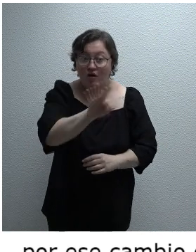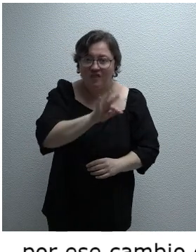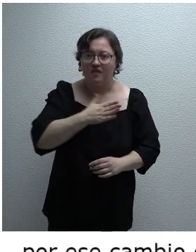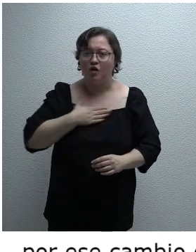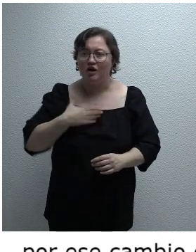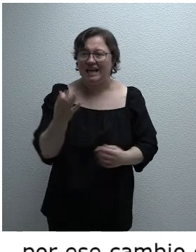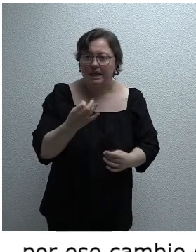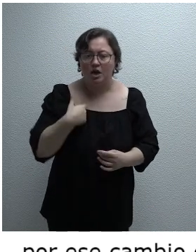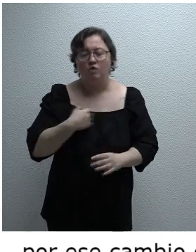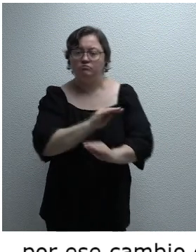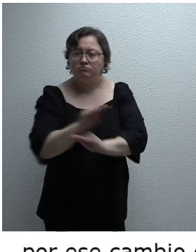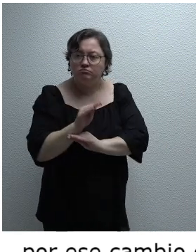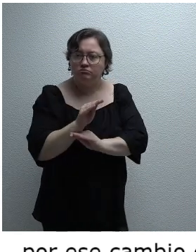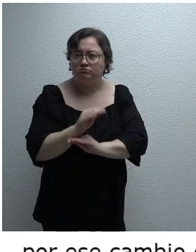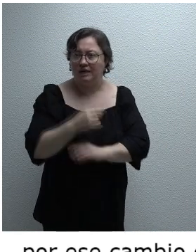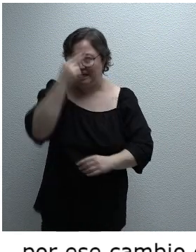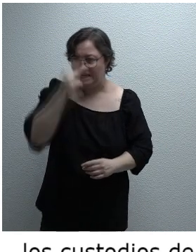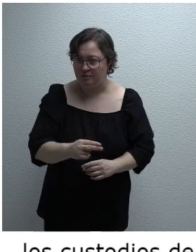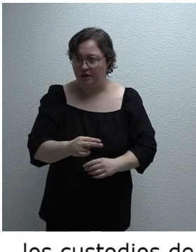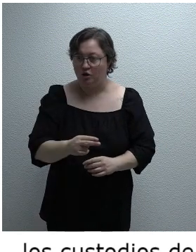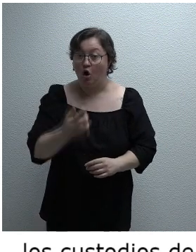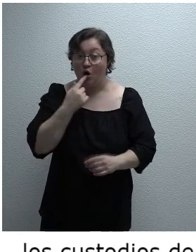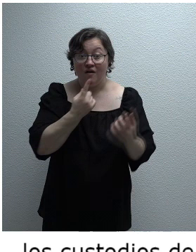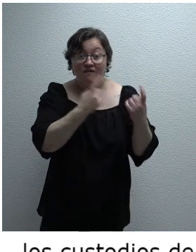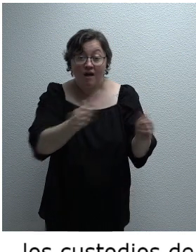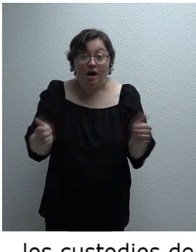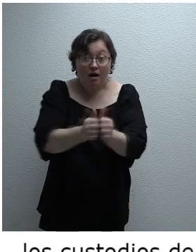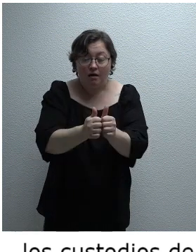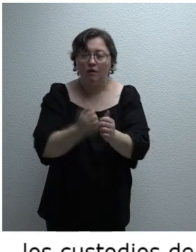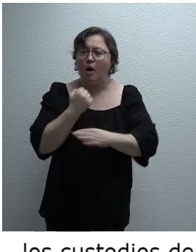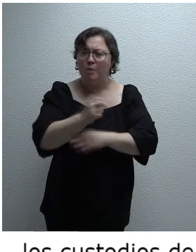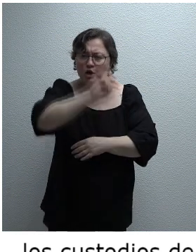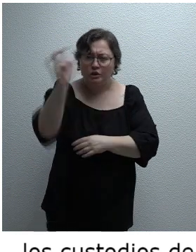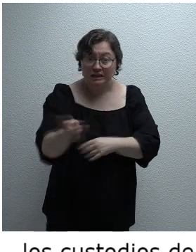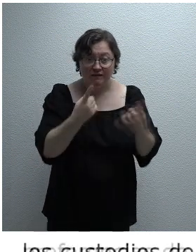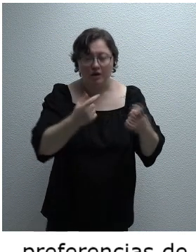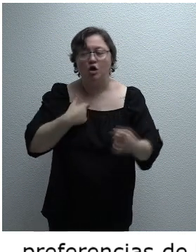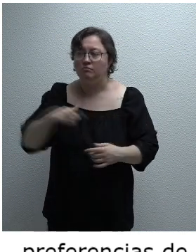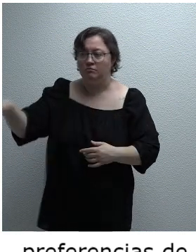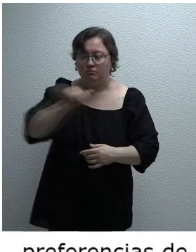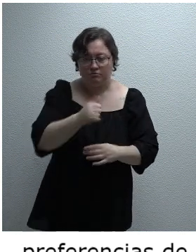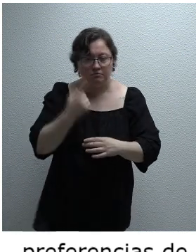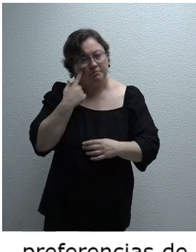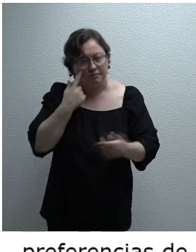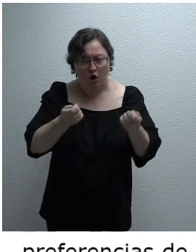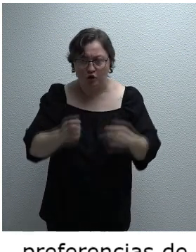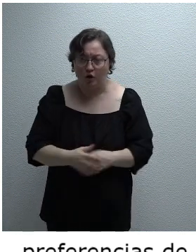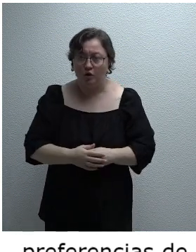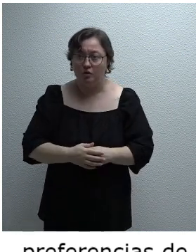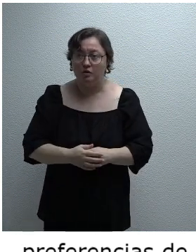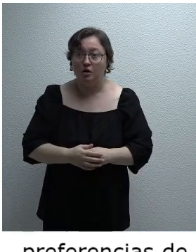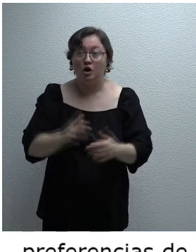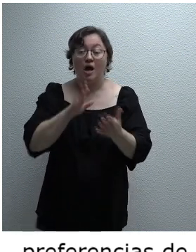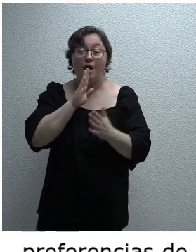persona y para que esta persona tenga los apoyos necesarios para poder expresarla y para poder ejecutarla. El cambio de orientación